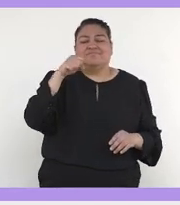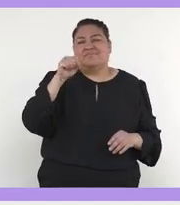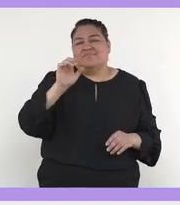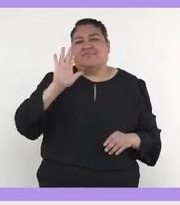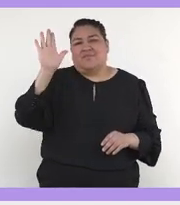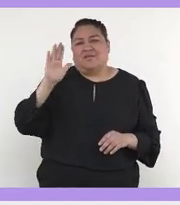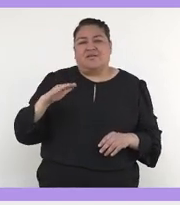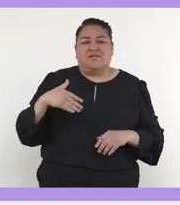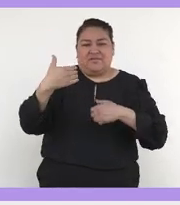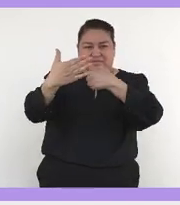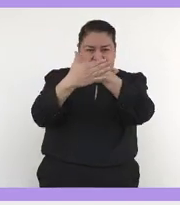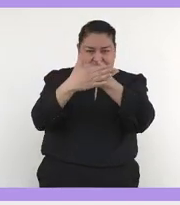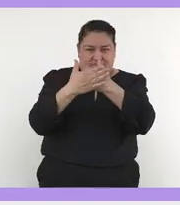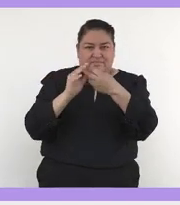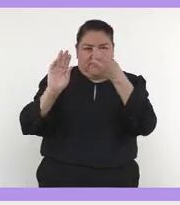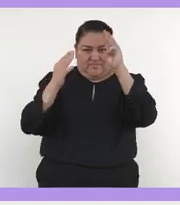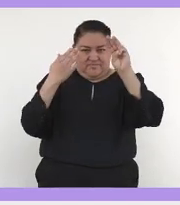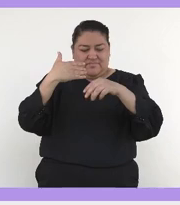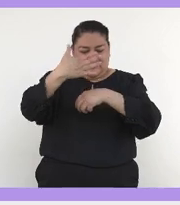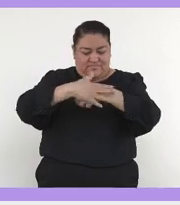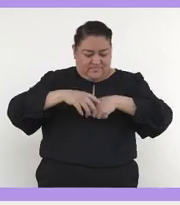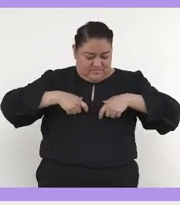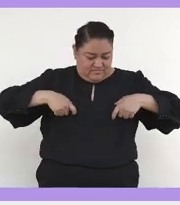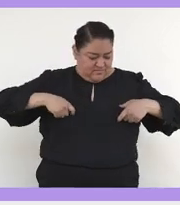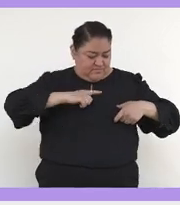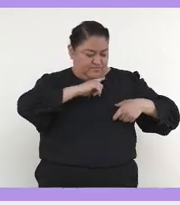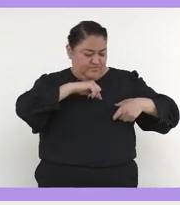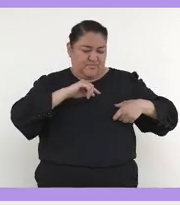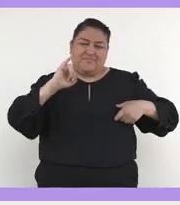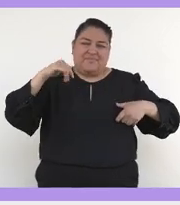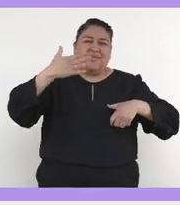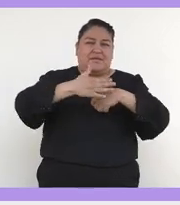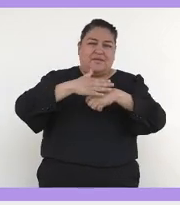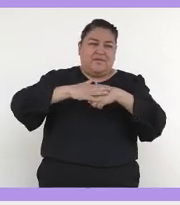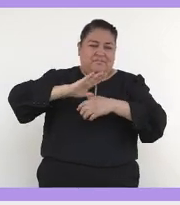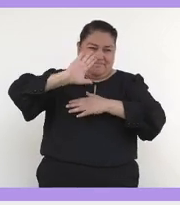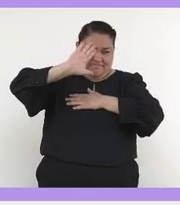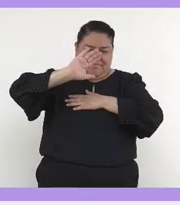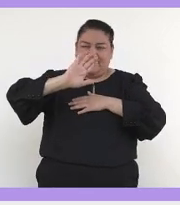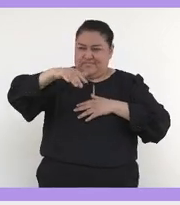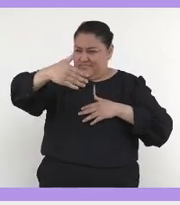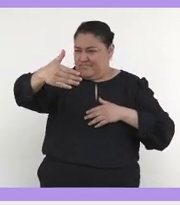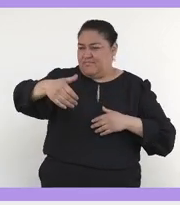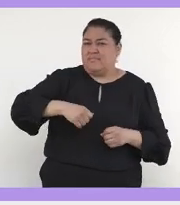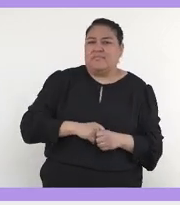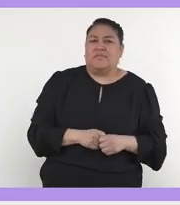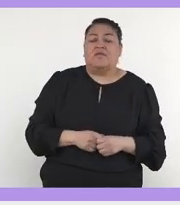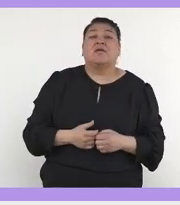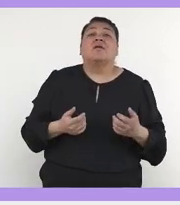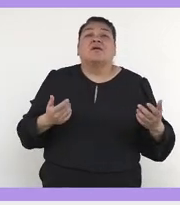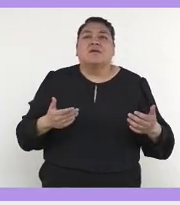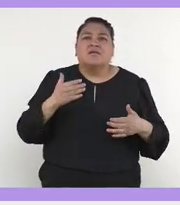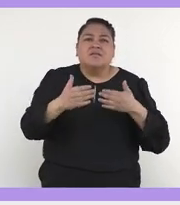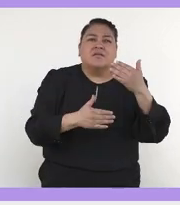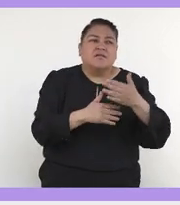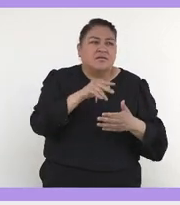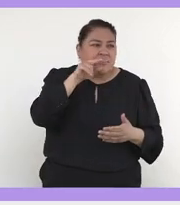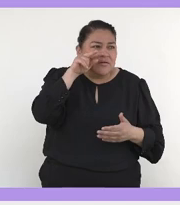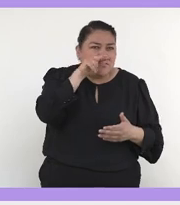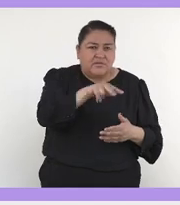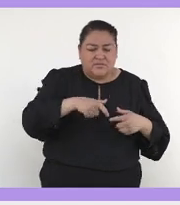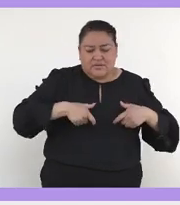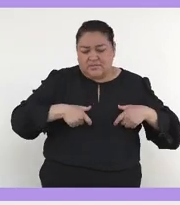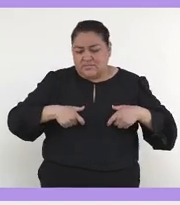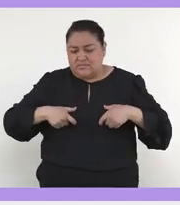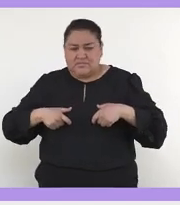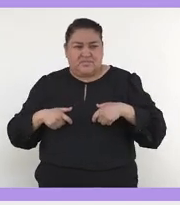Paulina para para el mundial las playeras van a tener el acento ya dije Ay sí ya sí seguro No pues qué les digo o sea el día que vi que salieron las